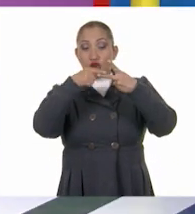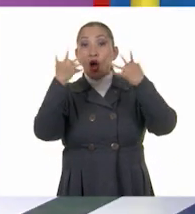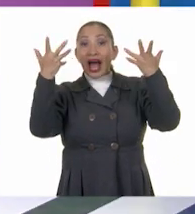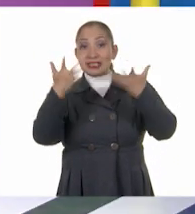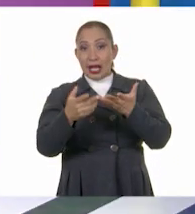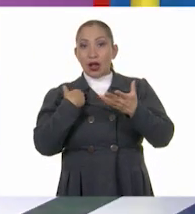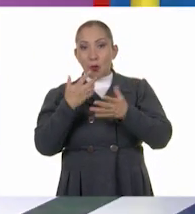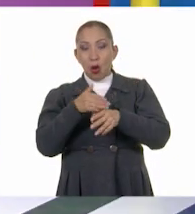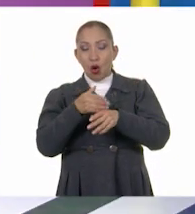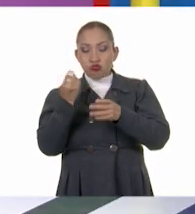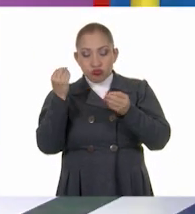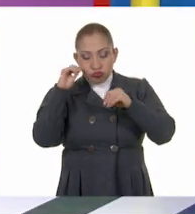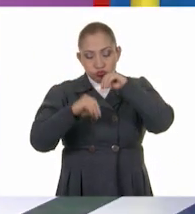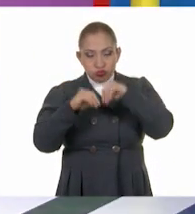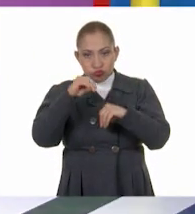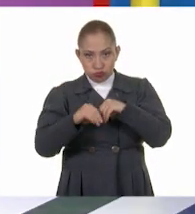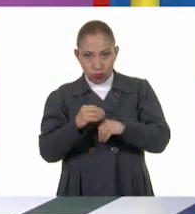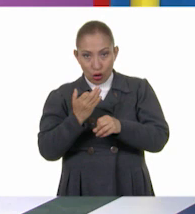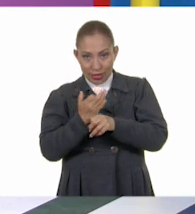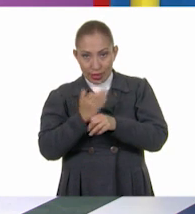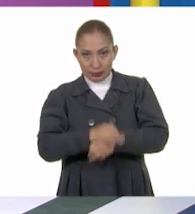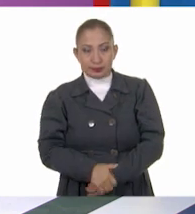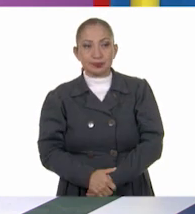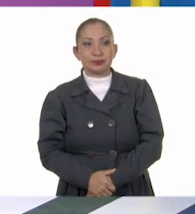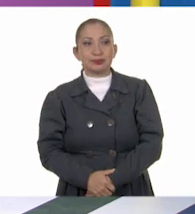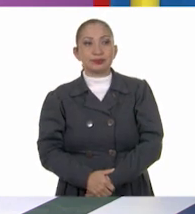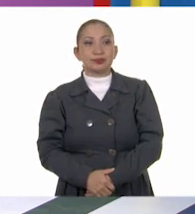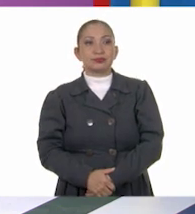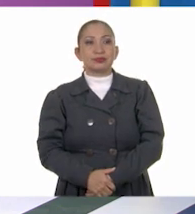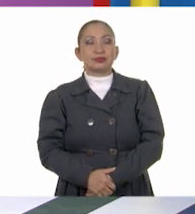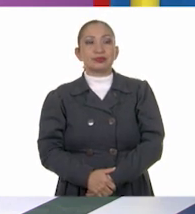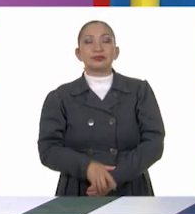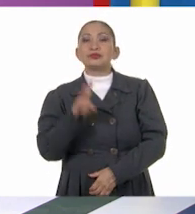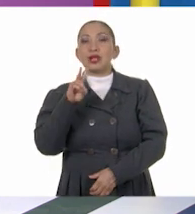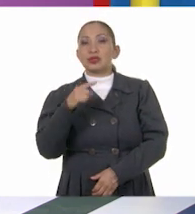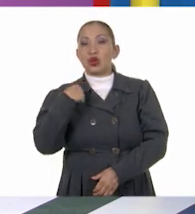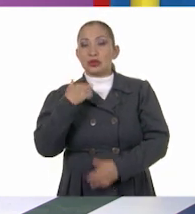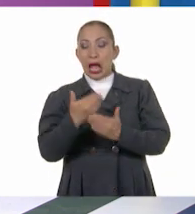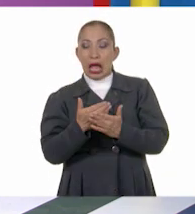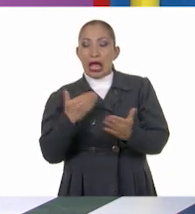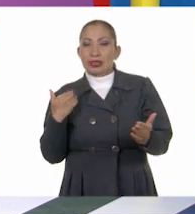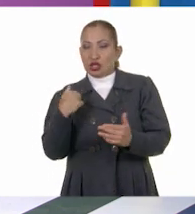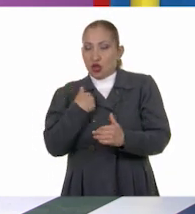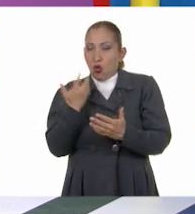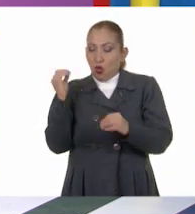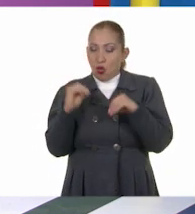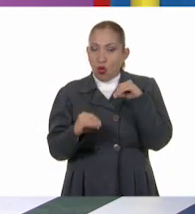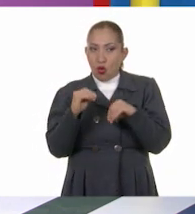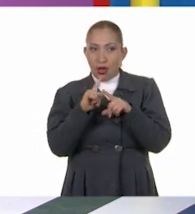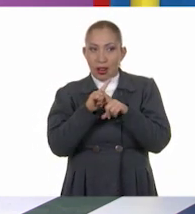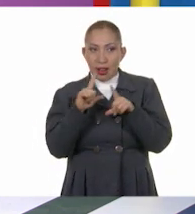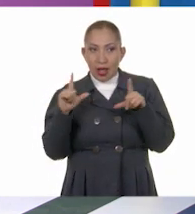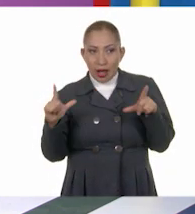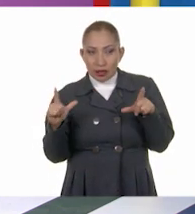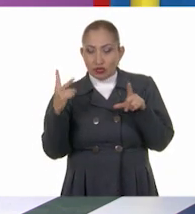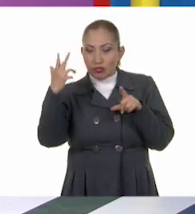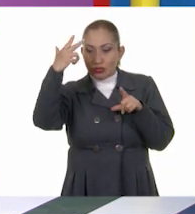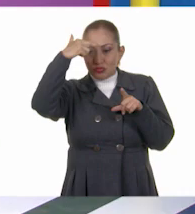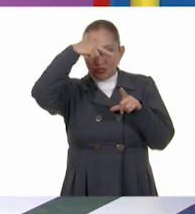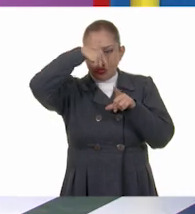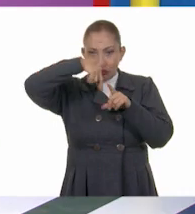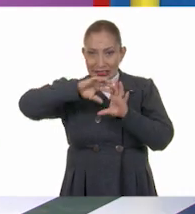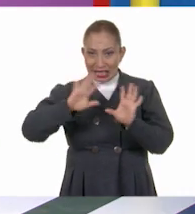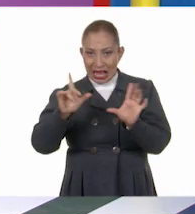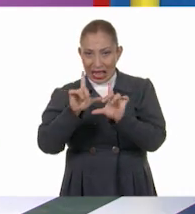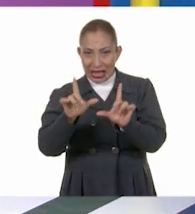pasos con nuestro material? Uh-huh. Bueno, la verdad es que yo ya me adelanté un poquito y ya tengo aquí listo nuestros